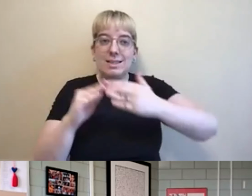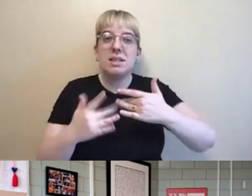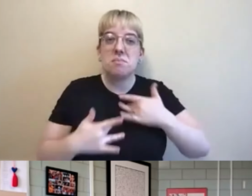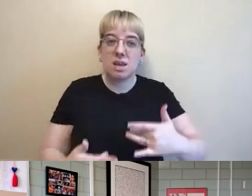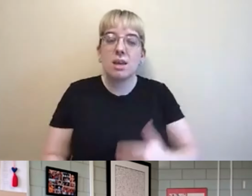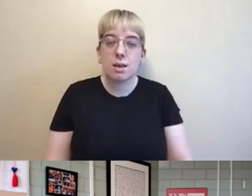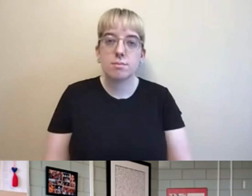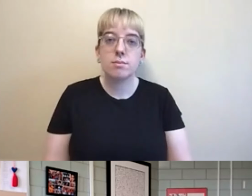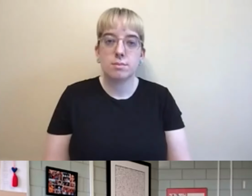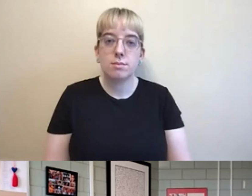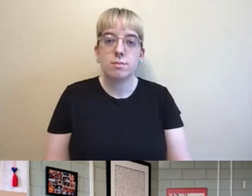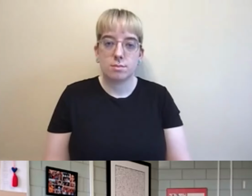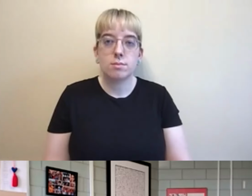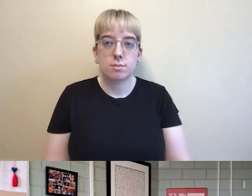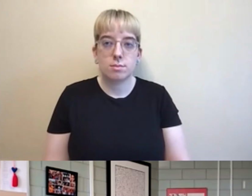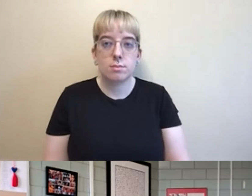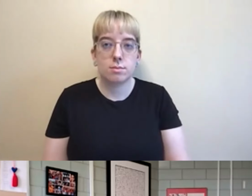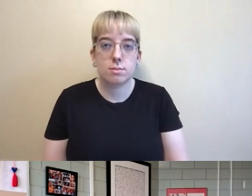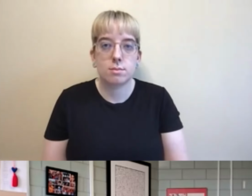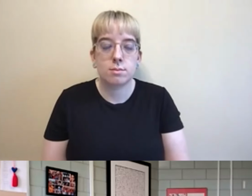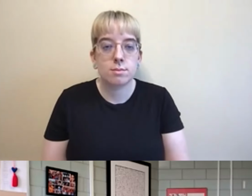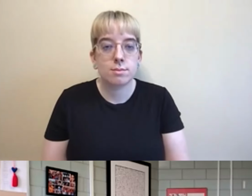contratistas están en la ciudad.